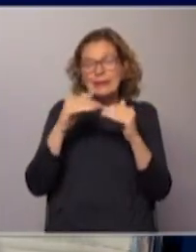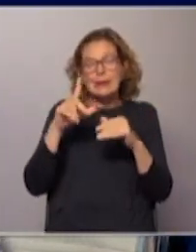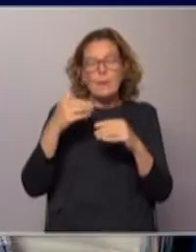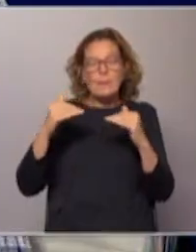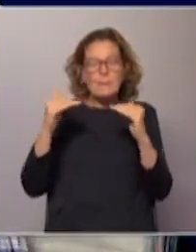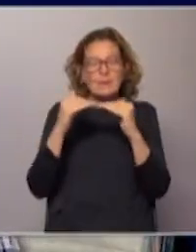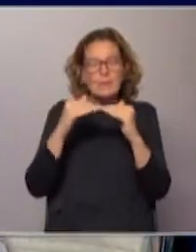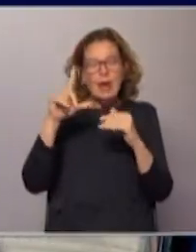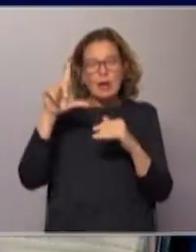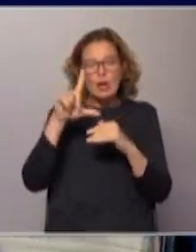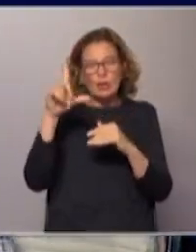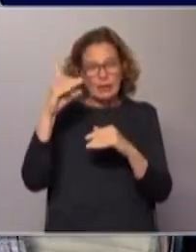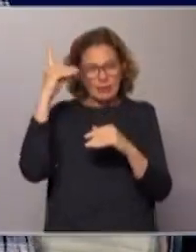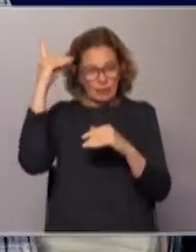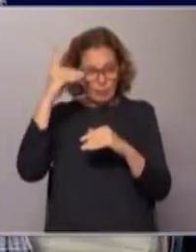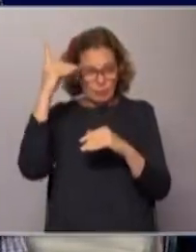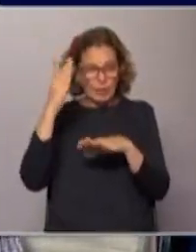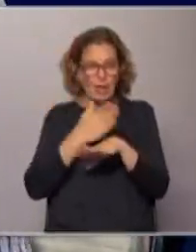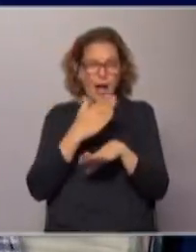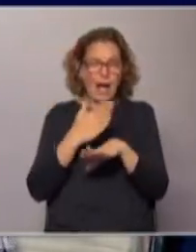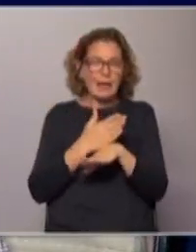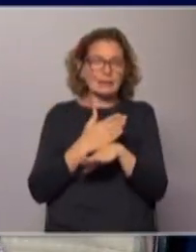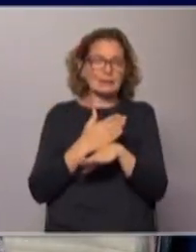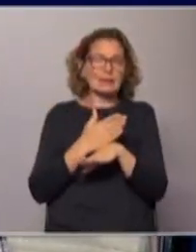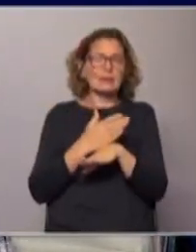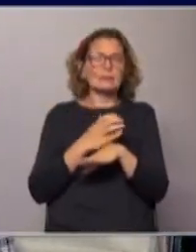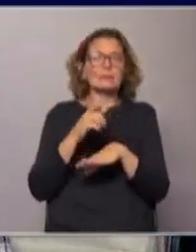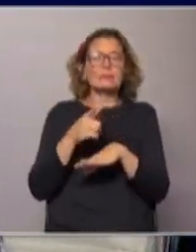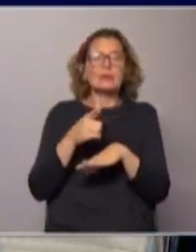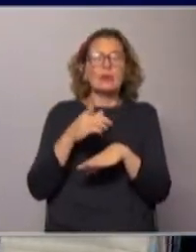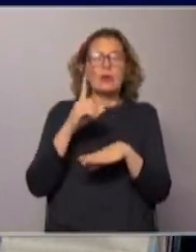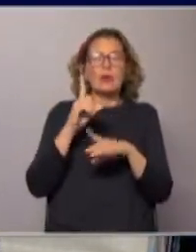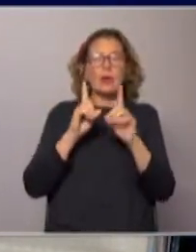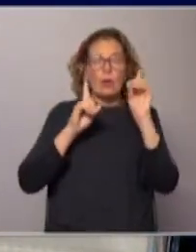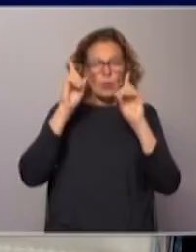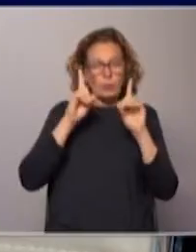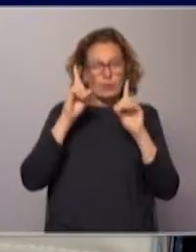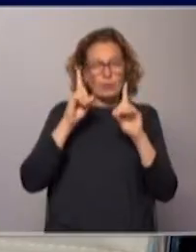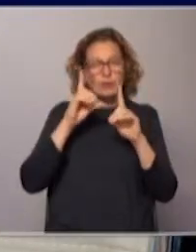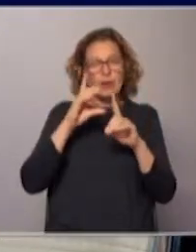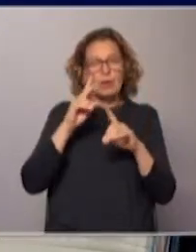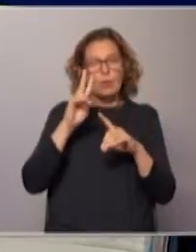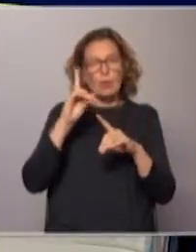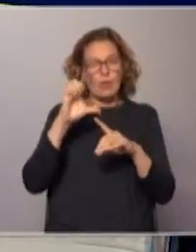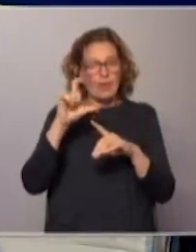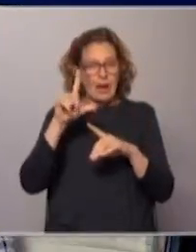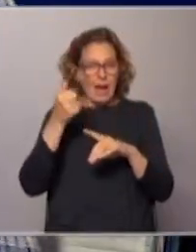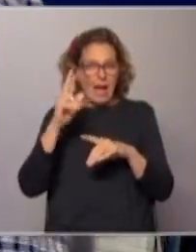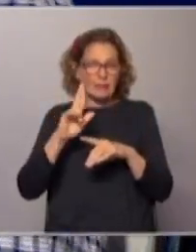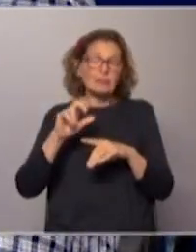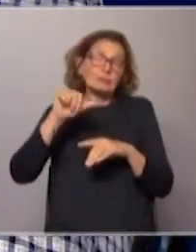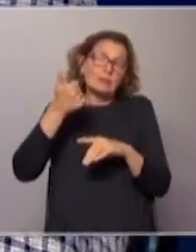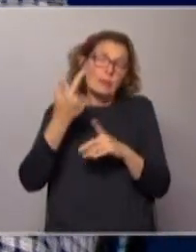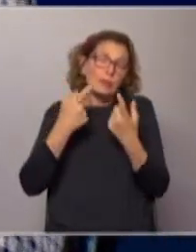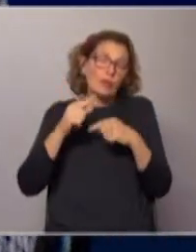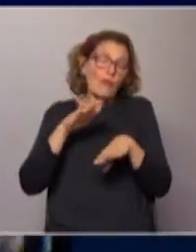que se hizo en diputados en el caso diputados este en la udelar se tuvo éxito pero no más